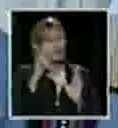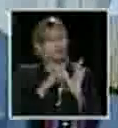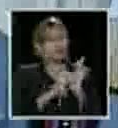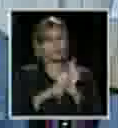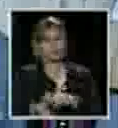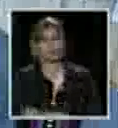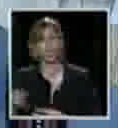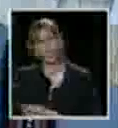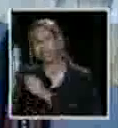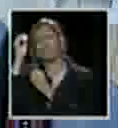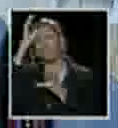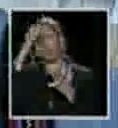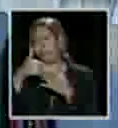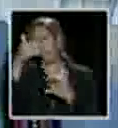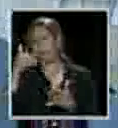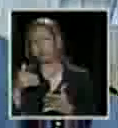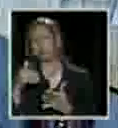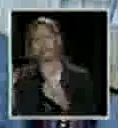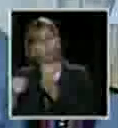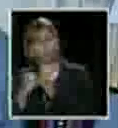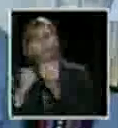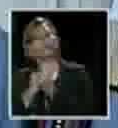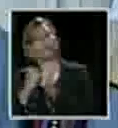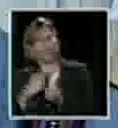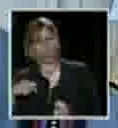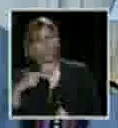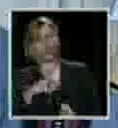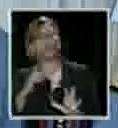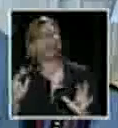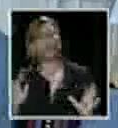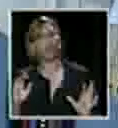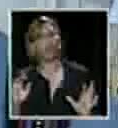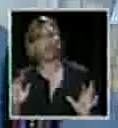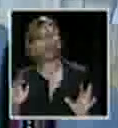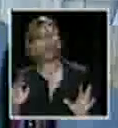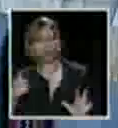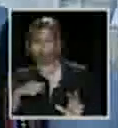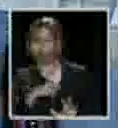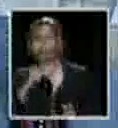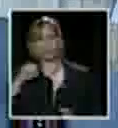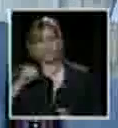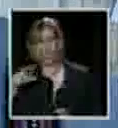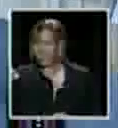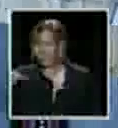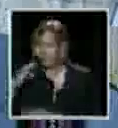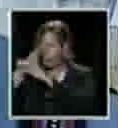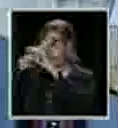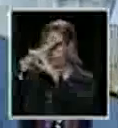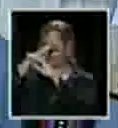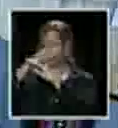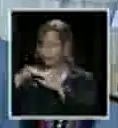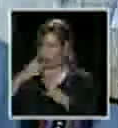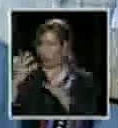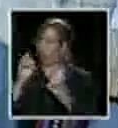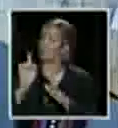informe preliminar que avala lo que estamos diciendo, que el pueblo sí está siendo cohibido en su derecho a llegar